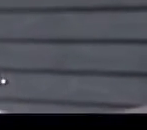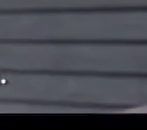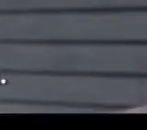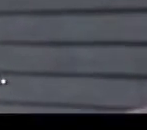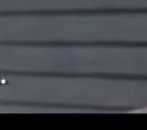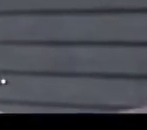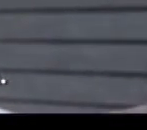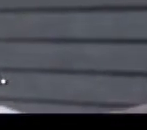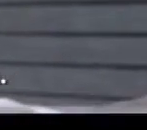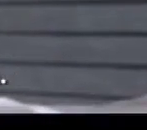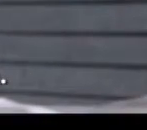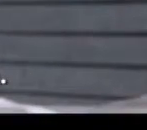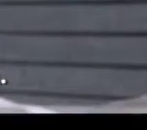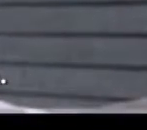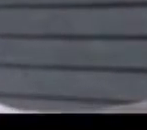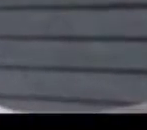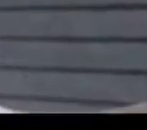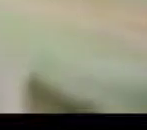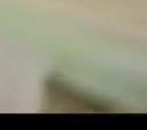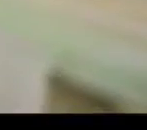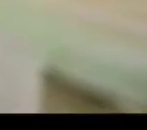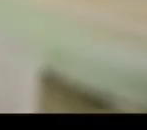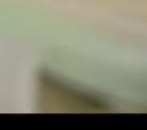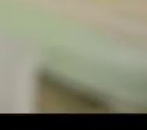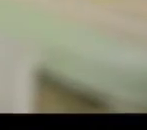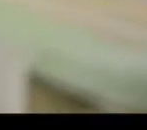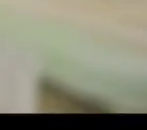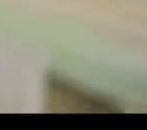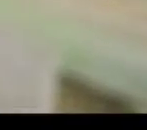y siempre estoy al lado de ella.